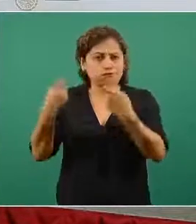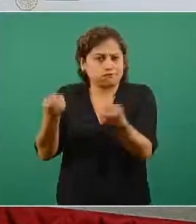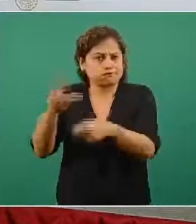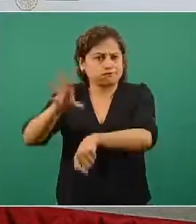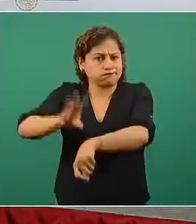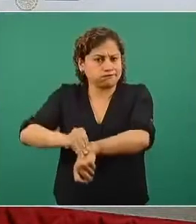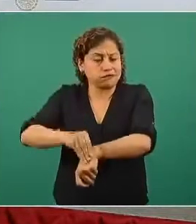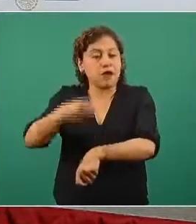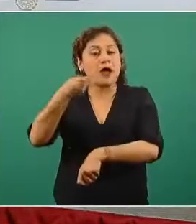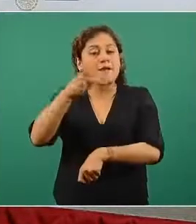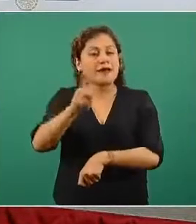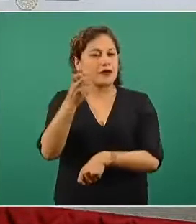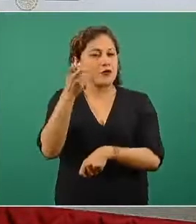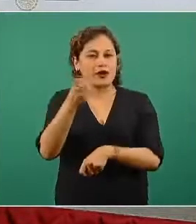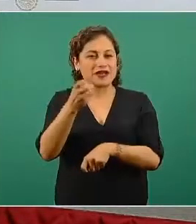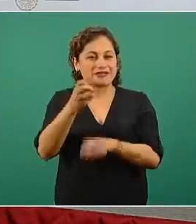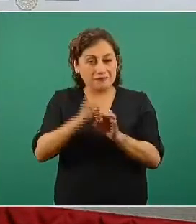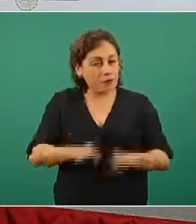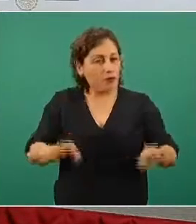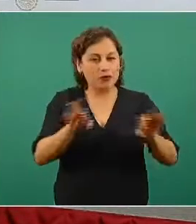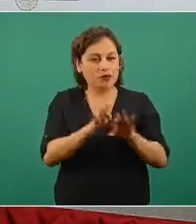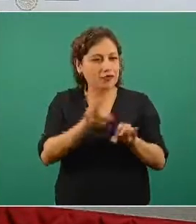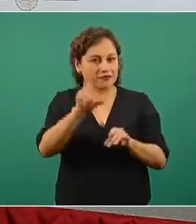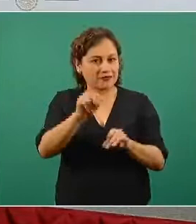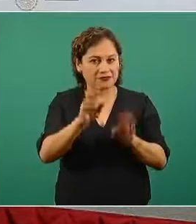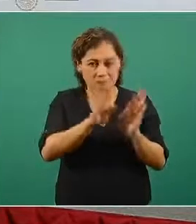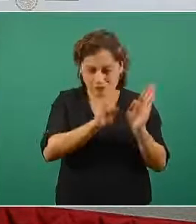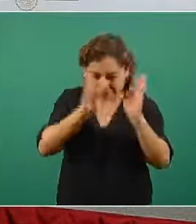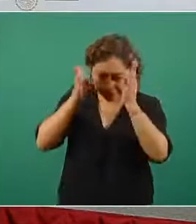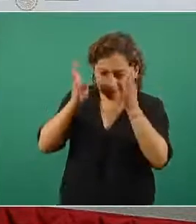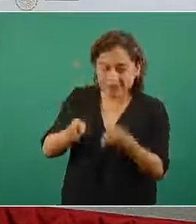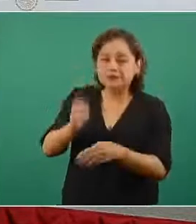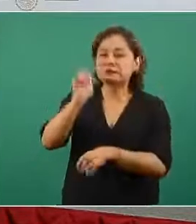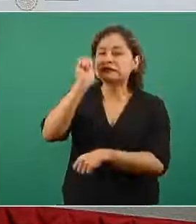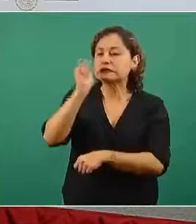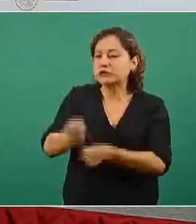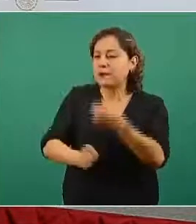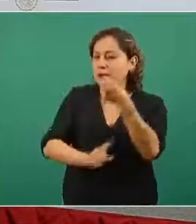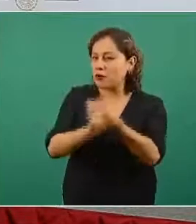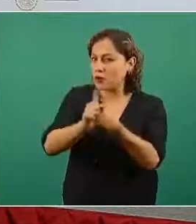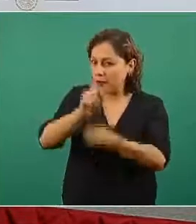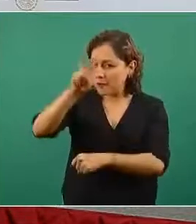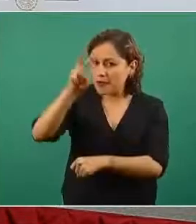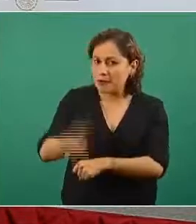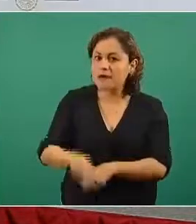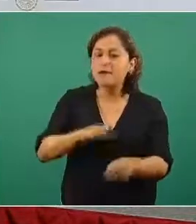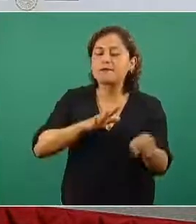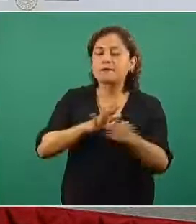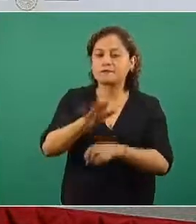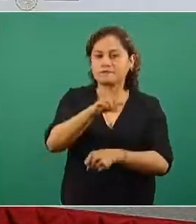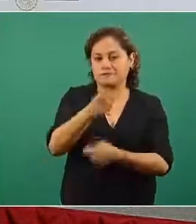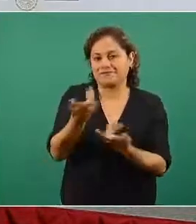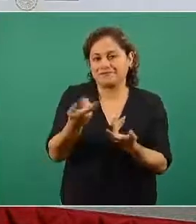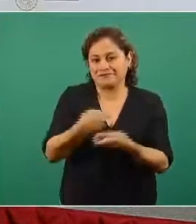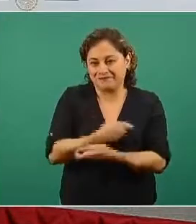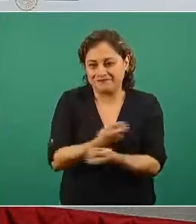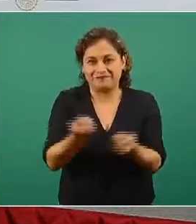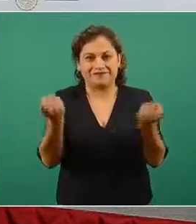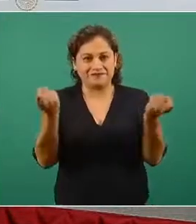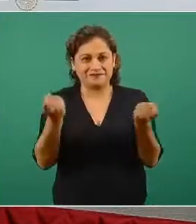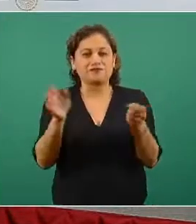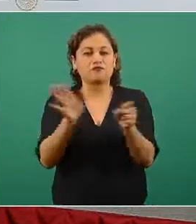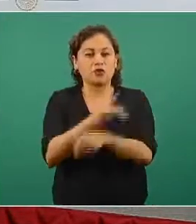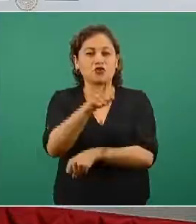reto realmente en este momento es la oferta. Es decir, como sabemos, muchas de las empresas farmacéuticas que